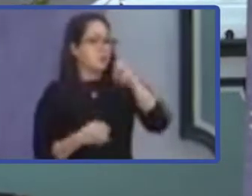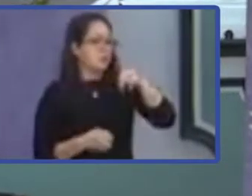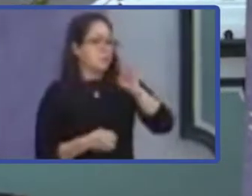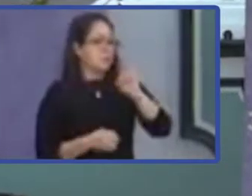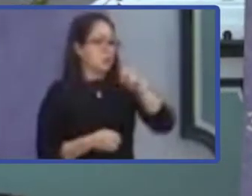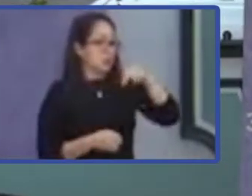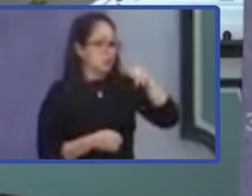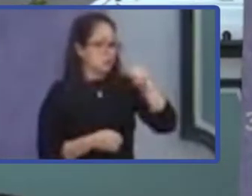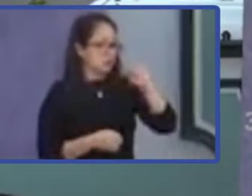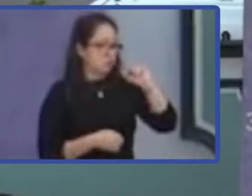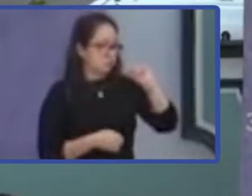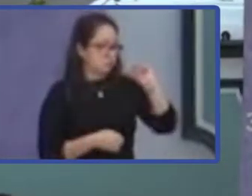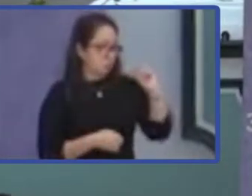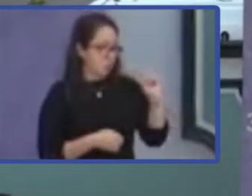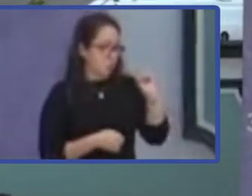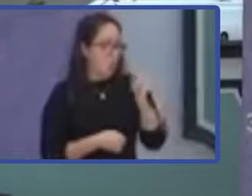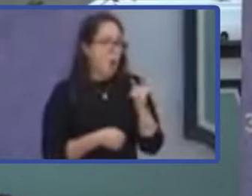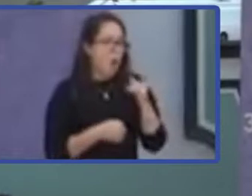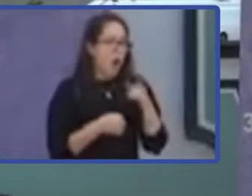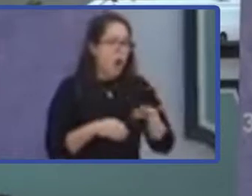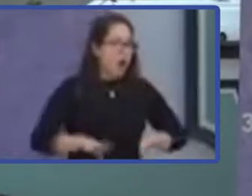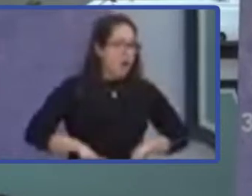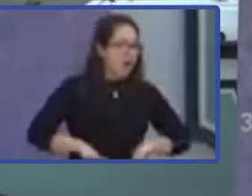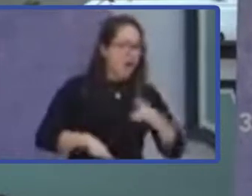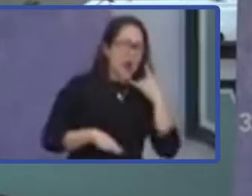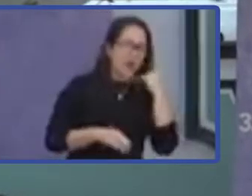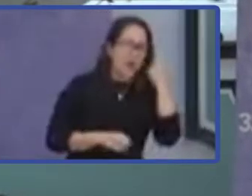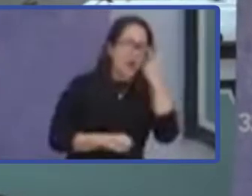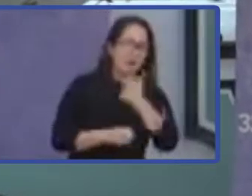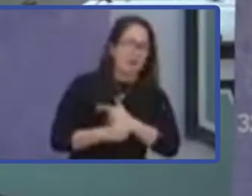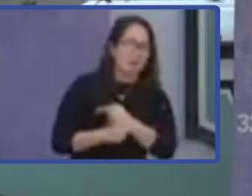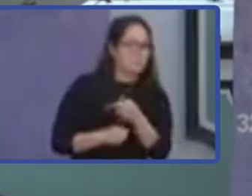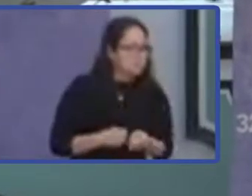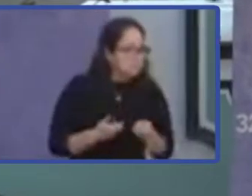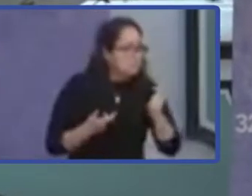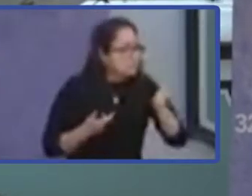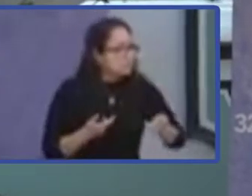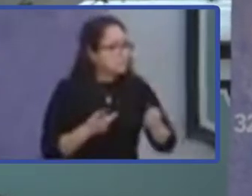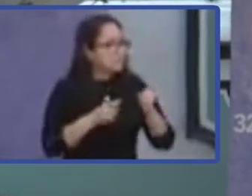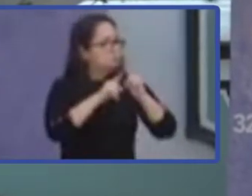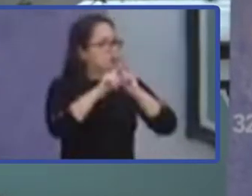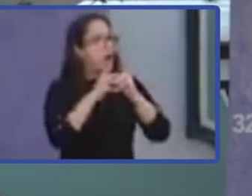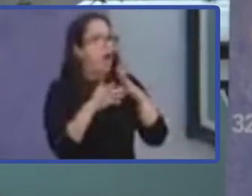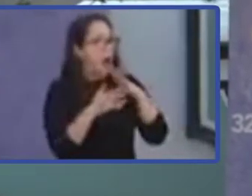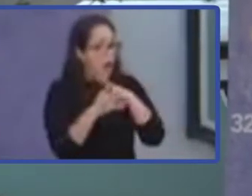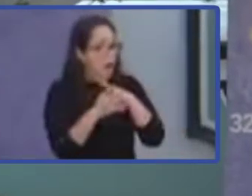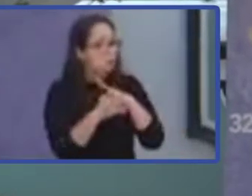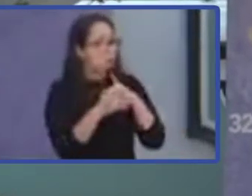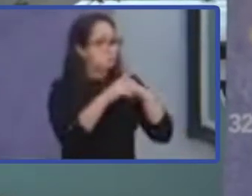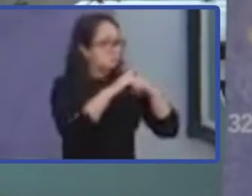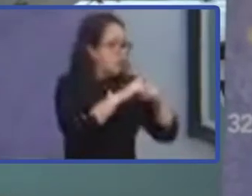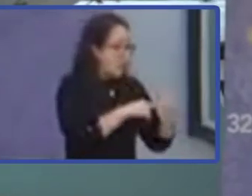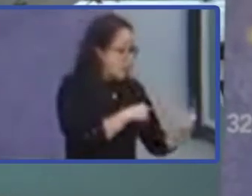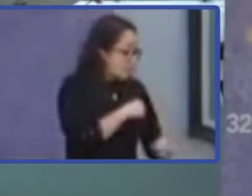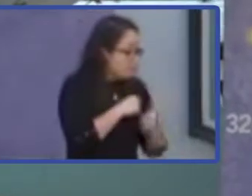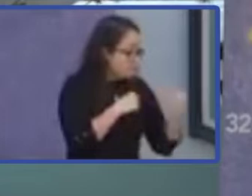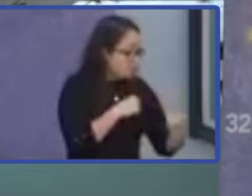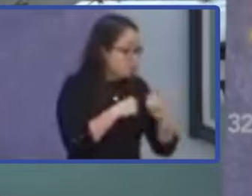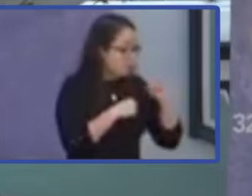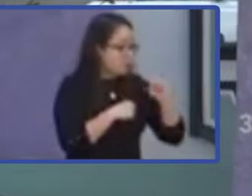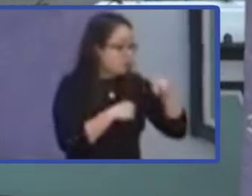vimos ahora. Resultó que hay diferentes infinitos con diferentes tamaños,